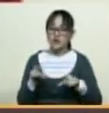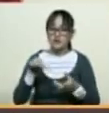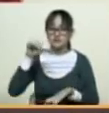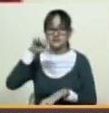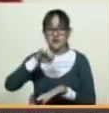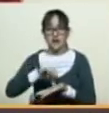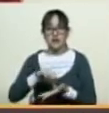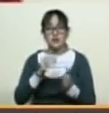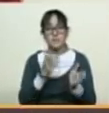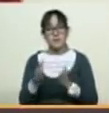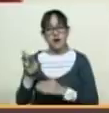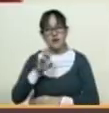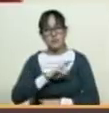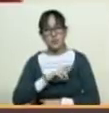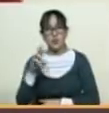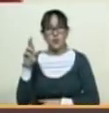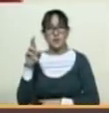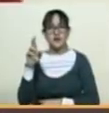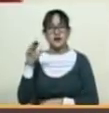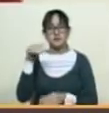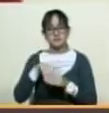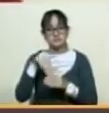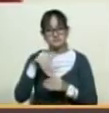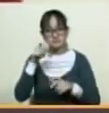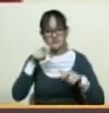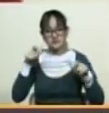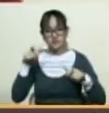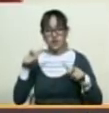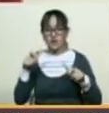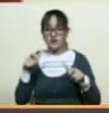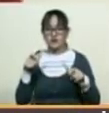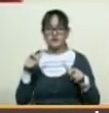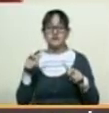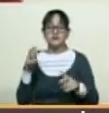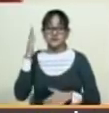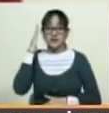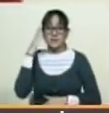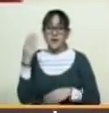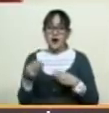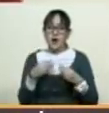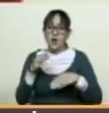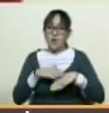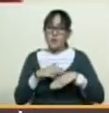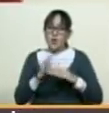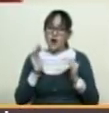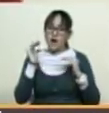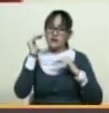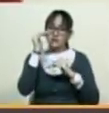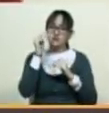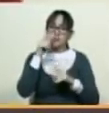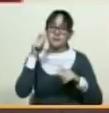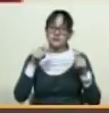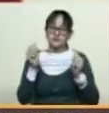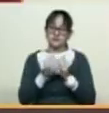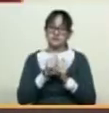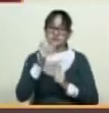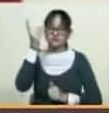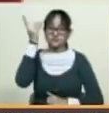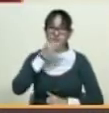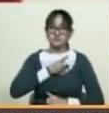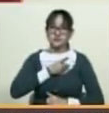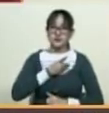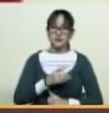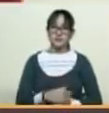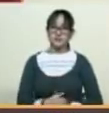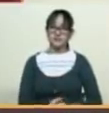centro, Plan República, las electoras y los electores en general, sepan cómo es la atención para las personas con